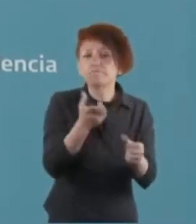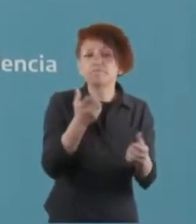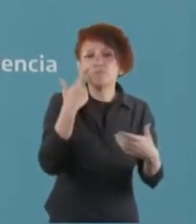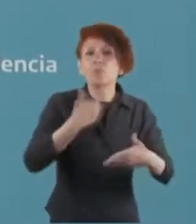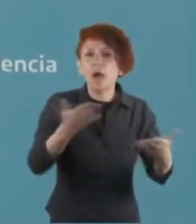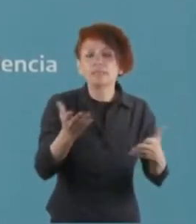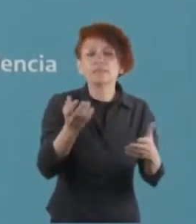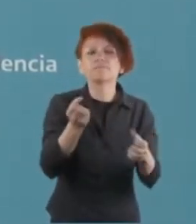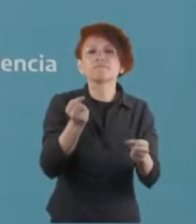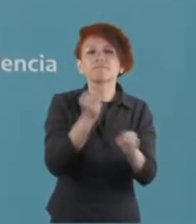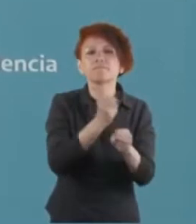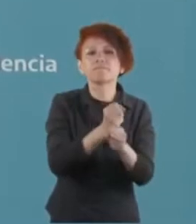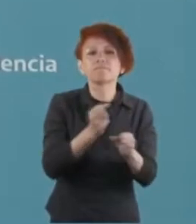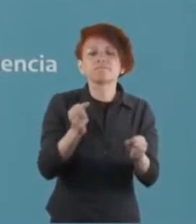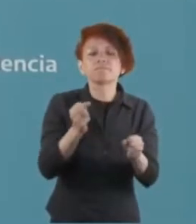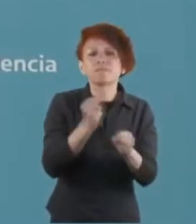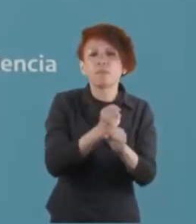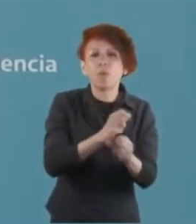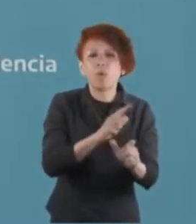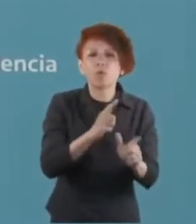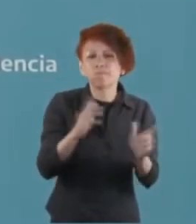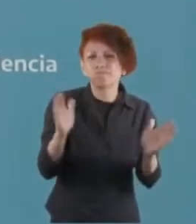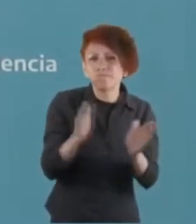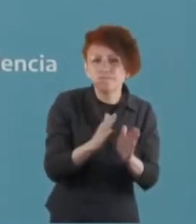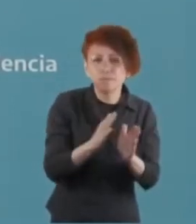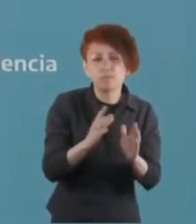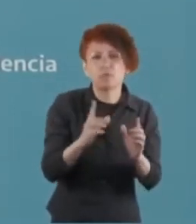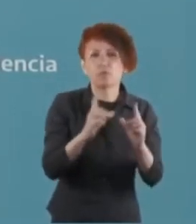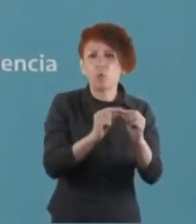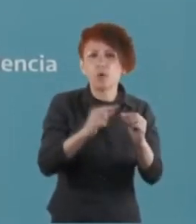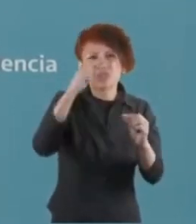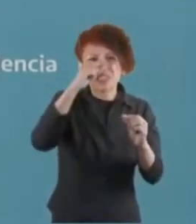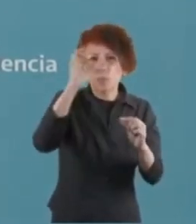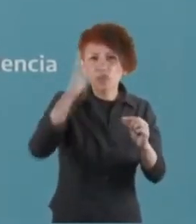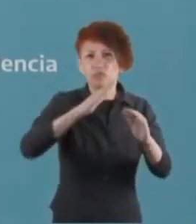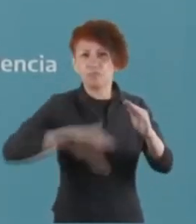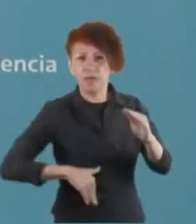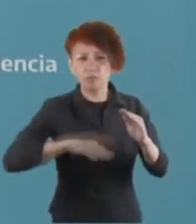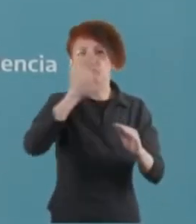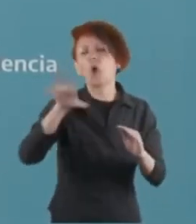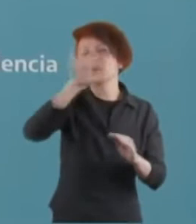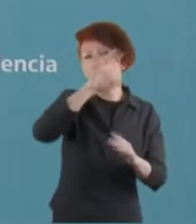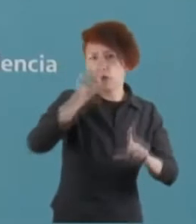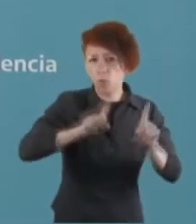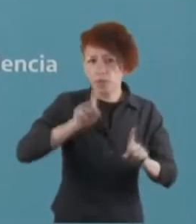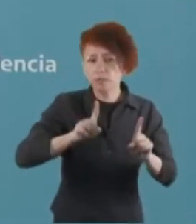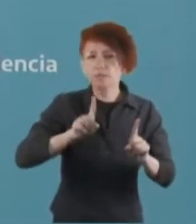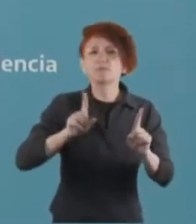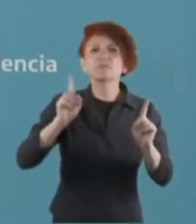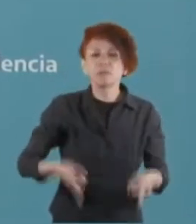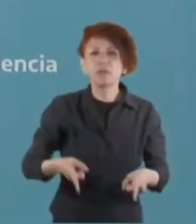desempleo que realmente nos muestra cifras muy alentadoras, por debajo del 7%, en algunas provincias, inclusive el